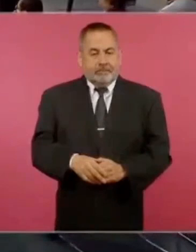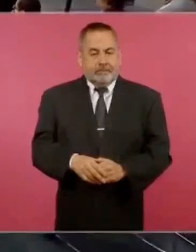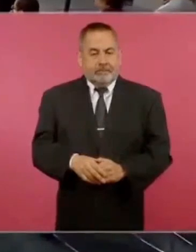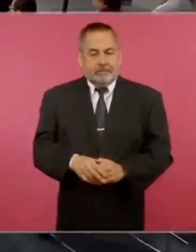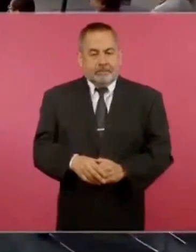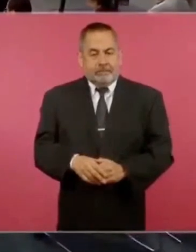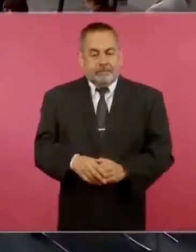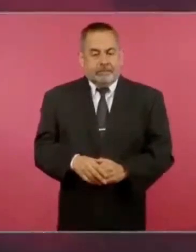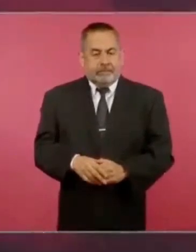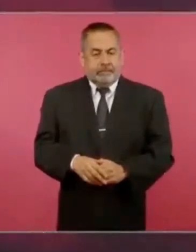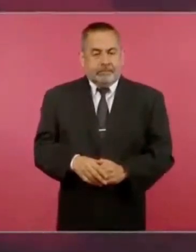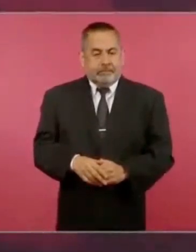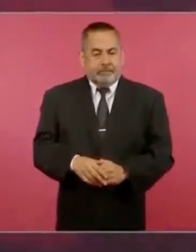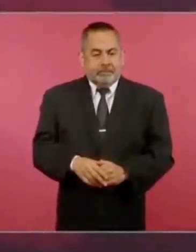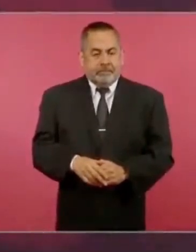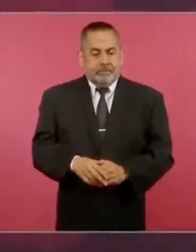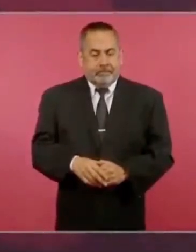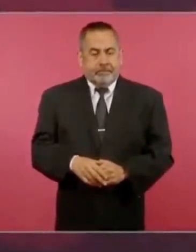envían